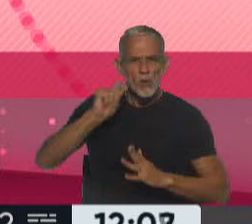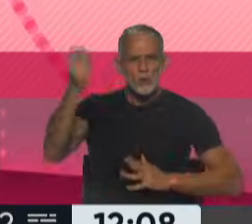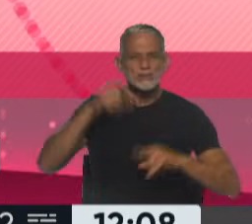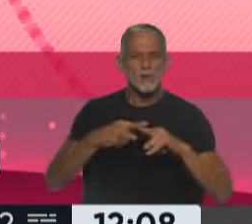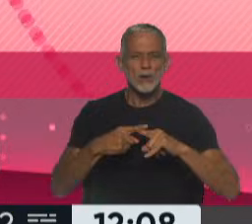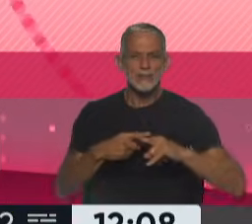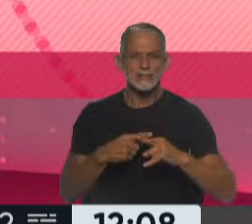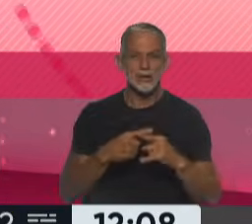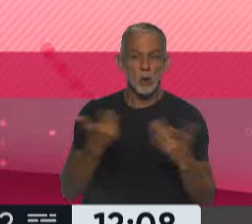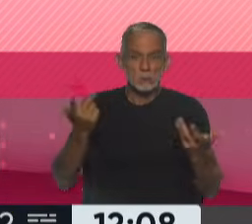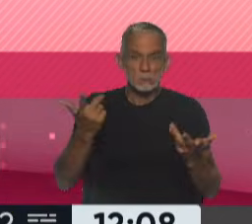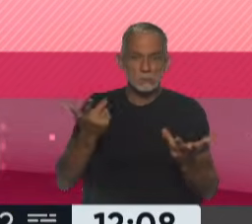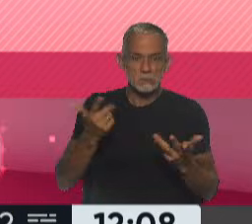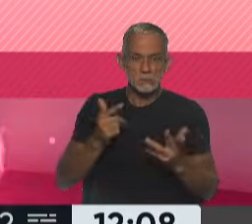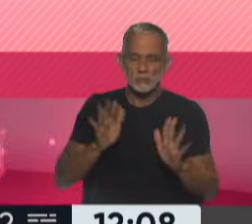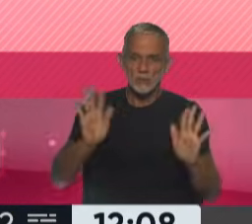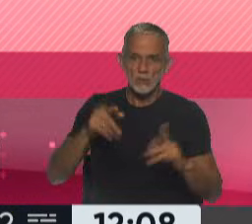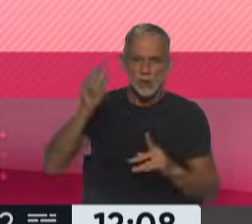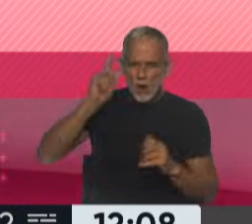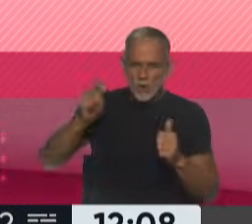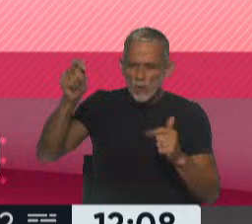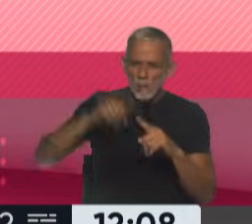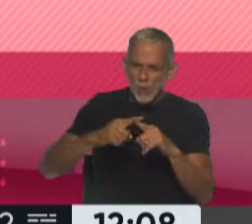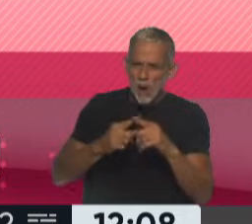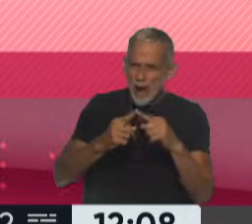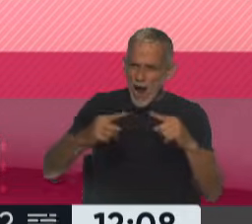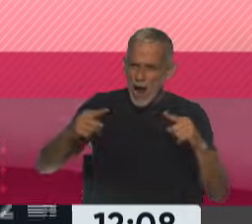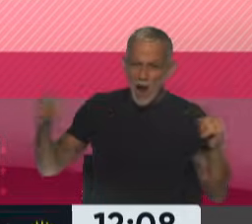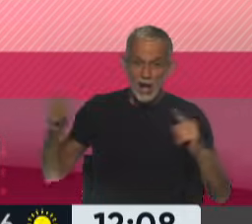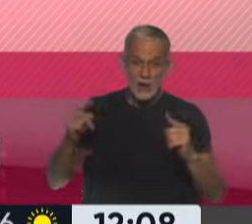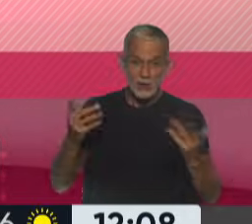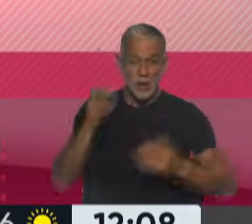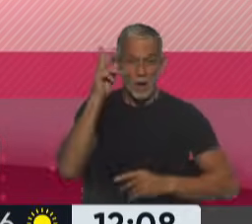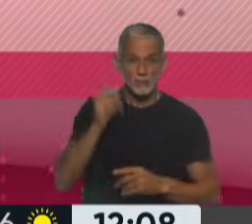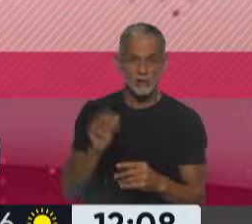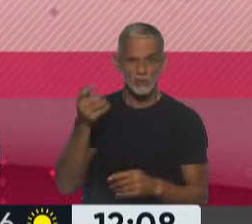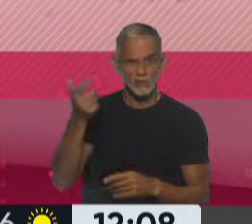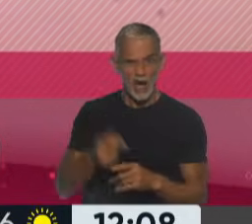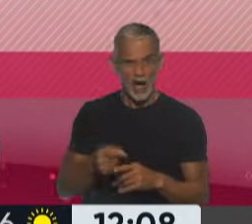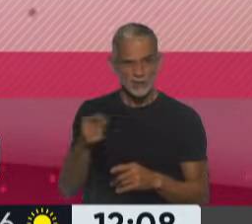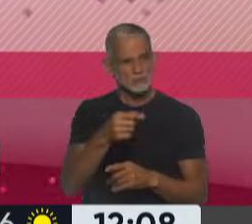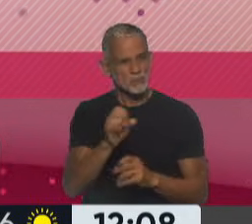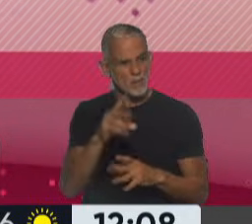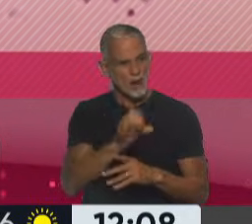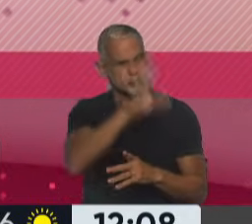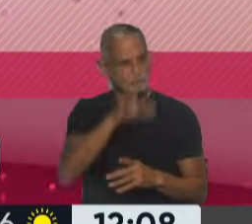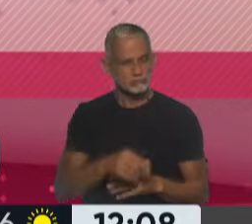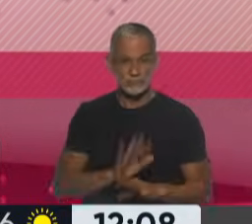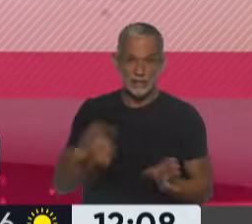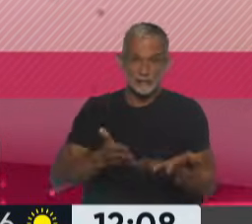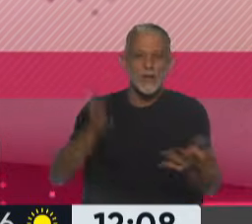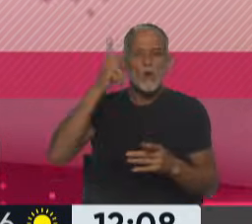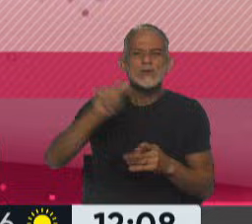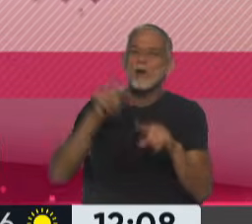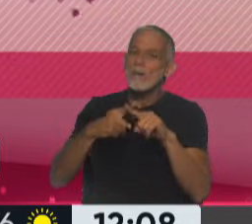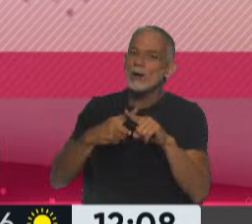instancia tan capital, tan decisiva, tan ejecutiva en ese sentido. Parece más fácil en Perú, ¿no? Pero es que en realidad no son juicios políticos. La figura de juicio